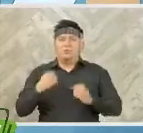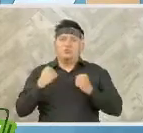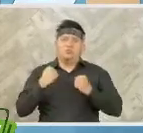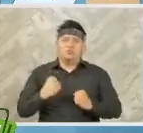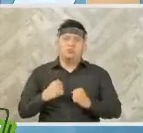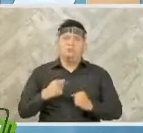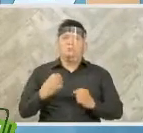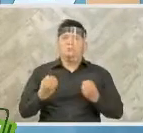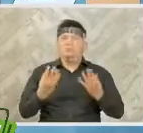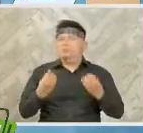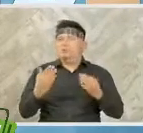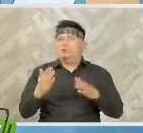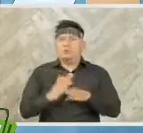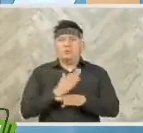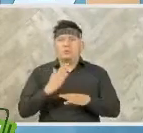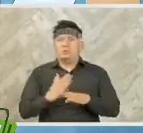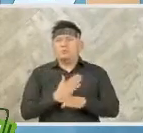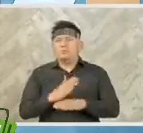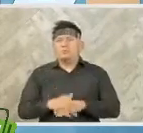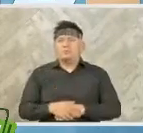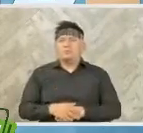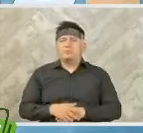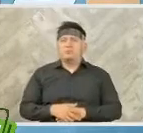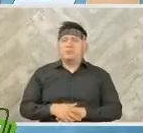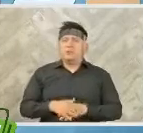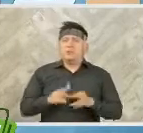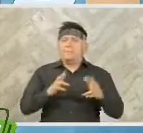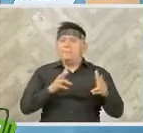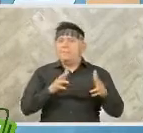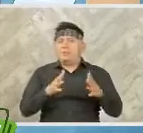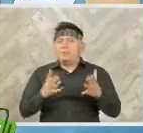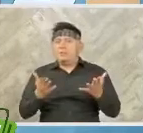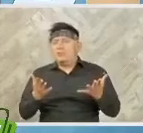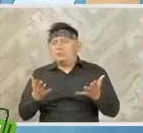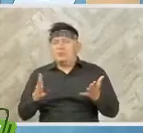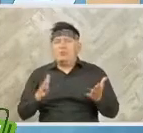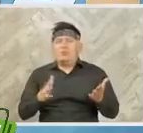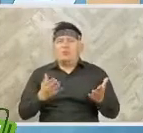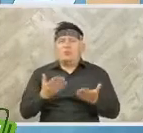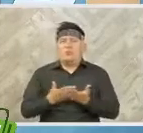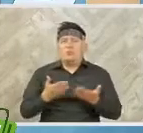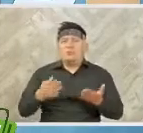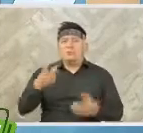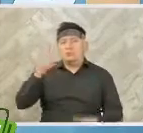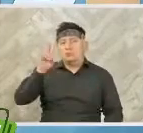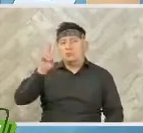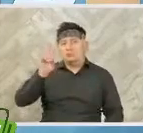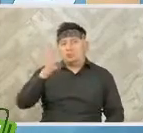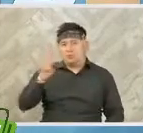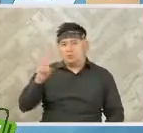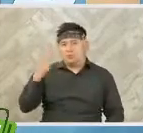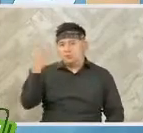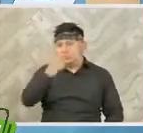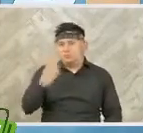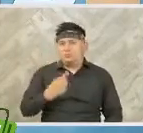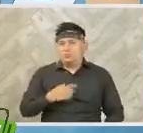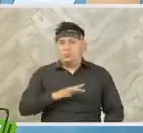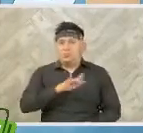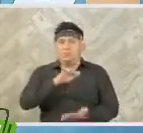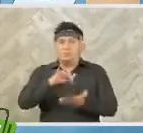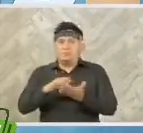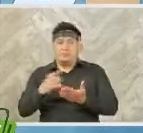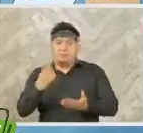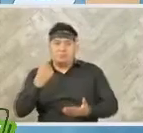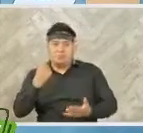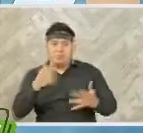muchos problemas en términos de delitos, donde se inicia desde el 12 de septiembre un proceso de intervención integral,